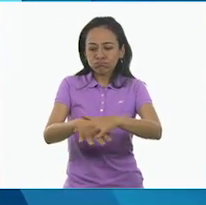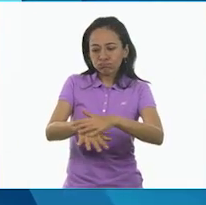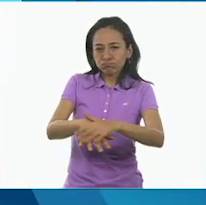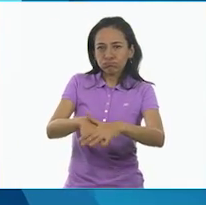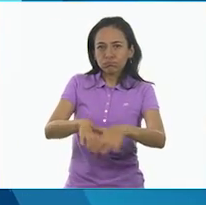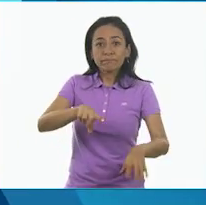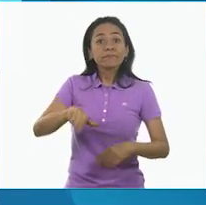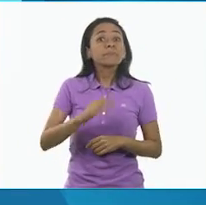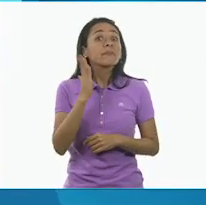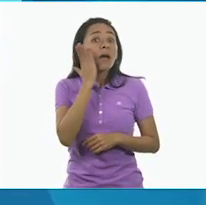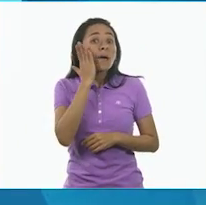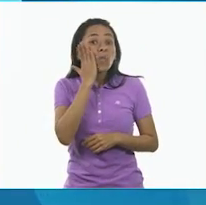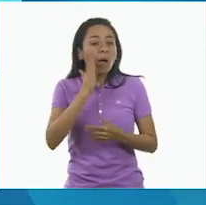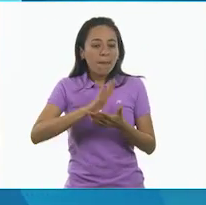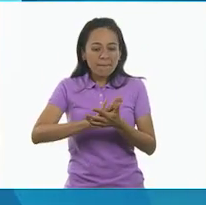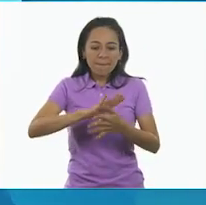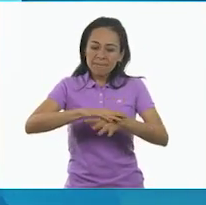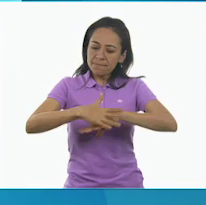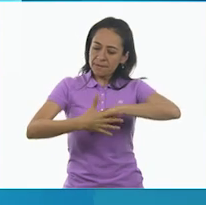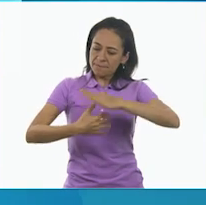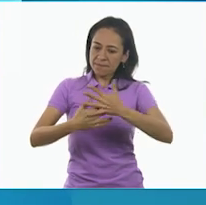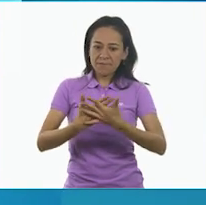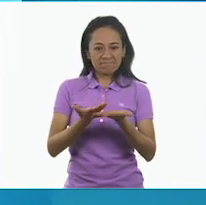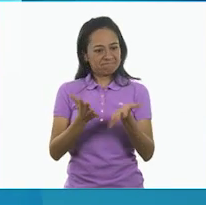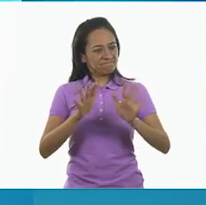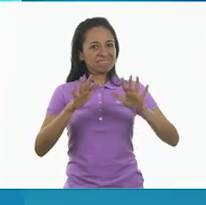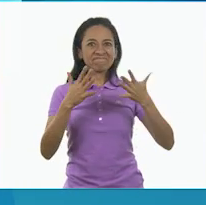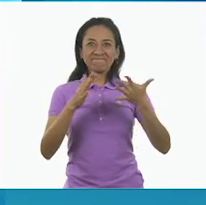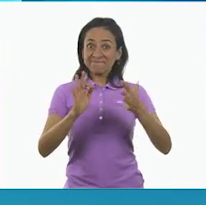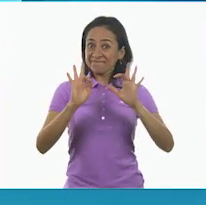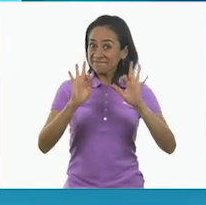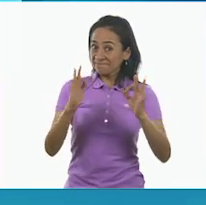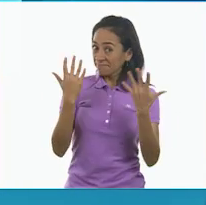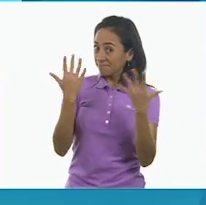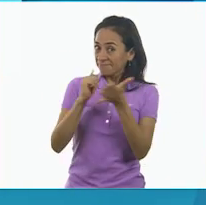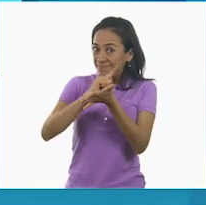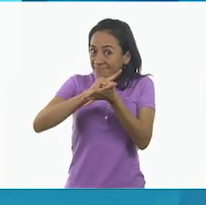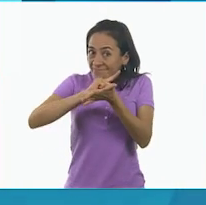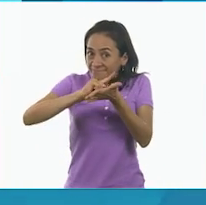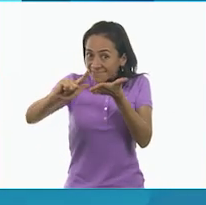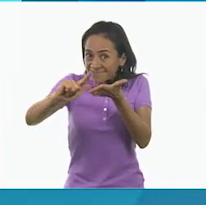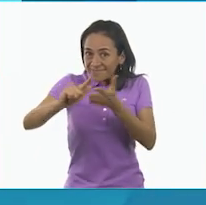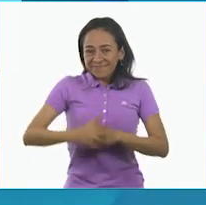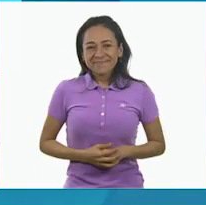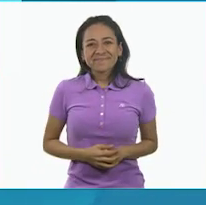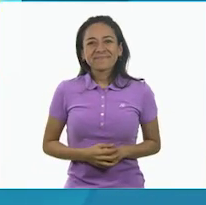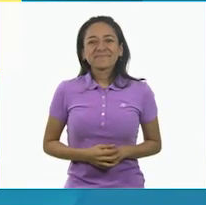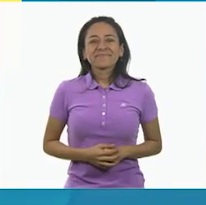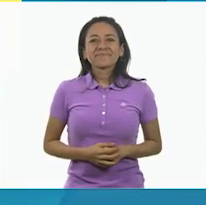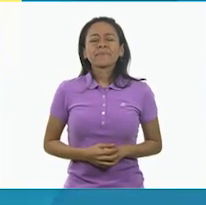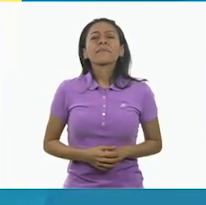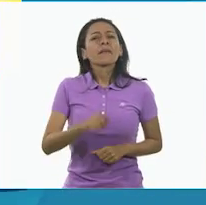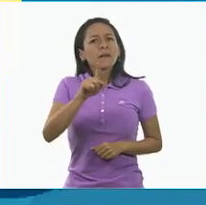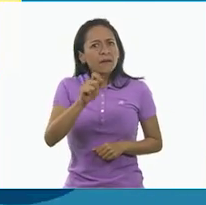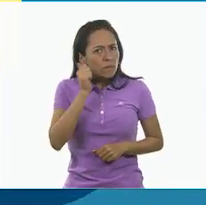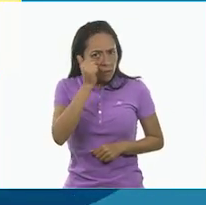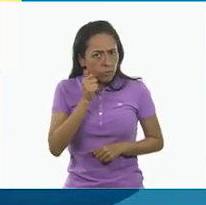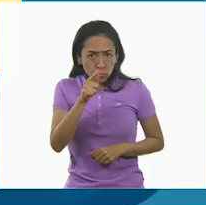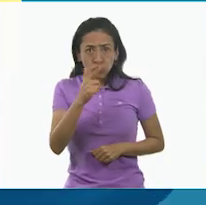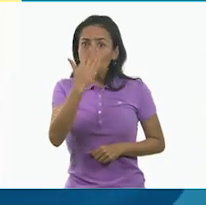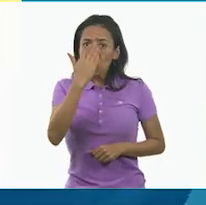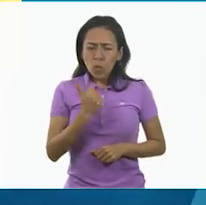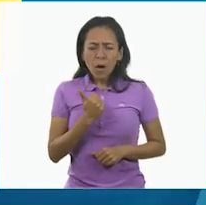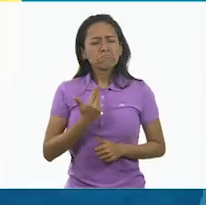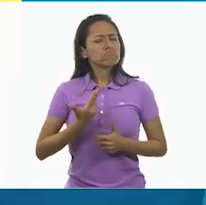Sécalas con una toalla. ¡Y listo! ¡Tus manos están limpias! Si no tienes agua y jabón,